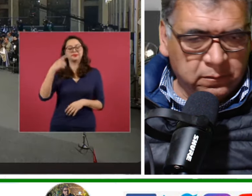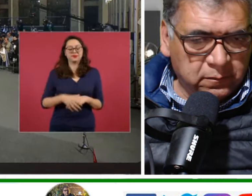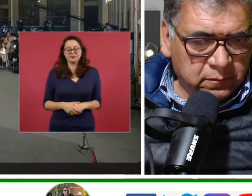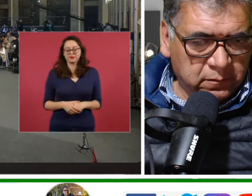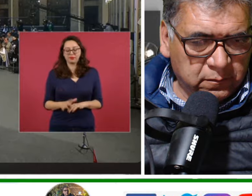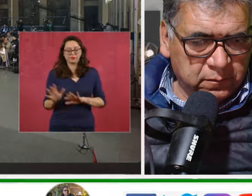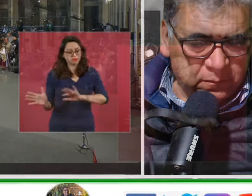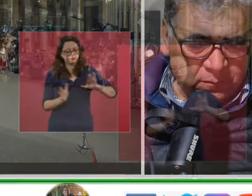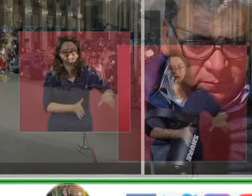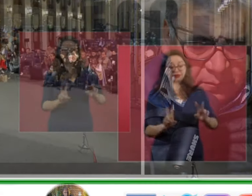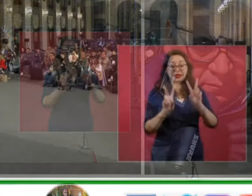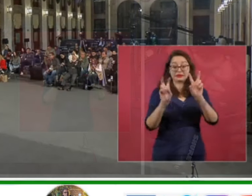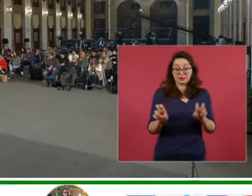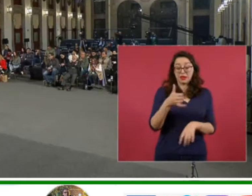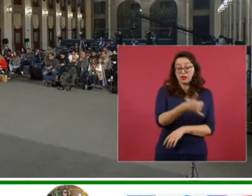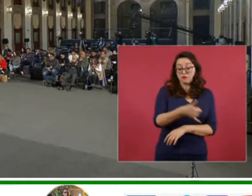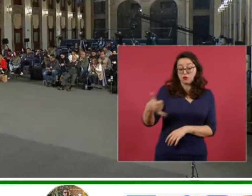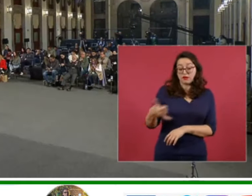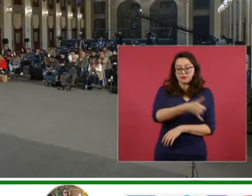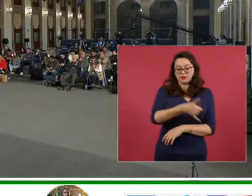tiene un ahorro...